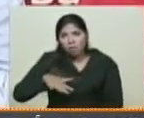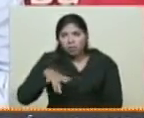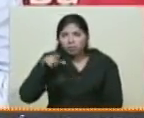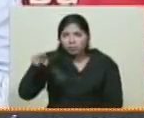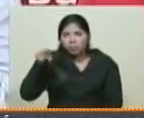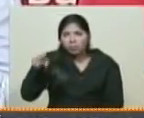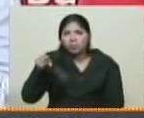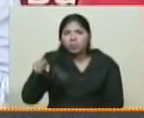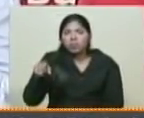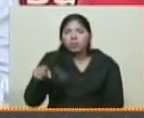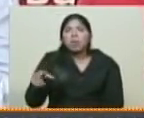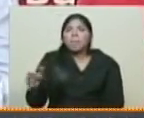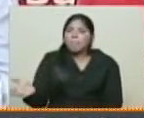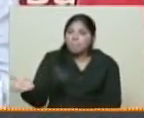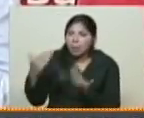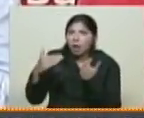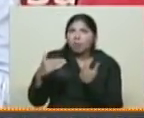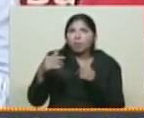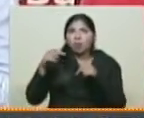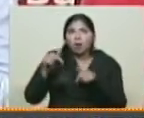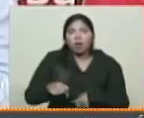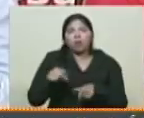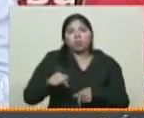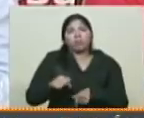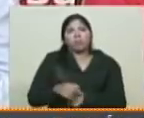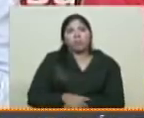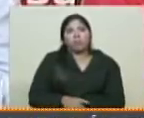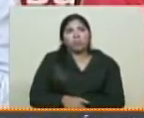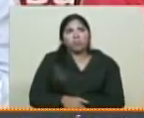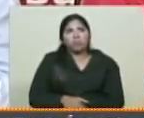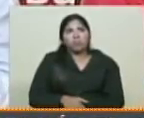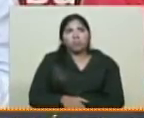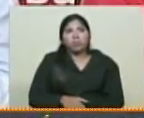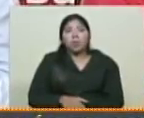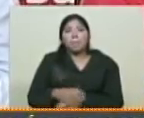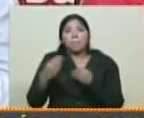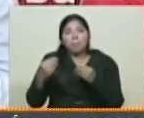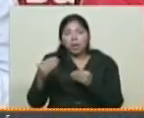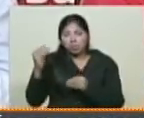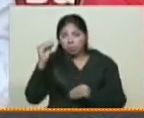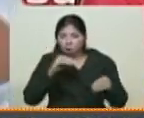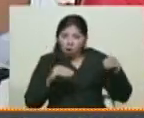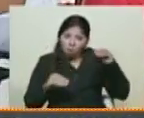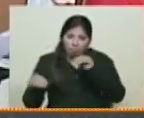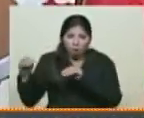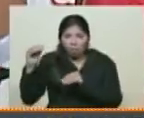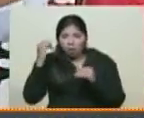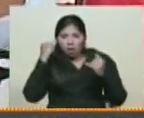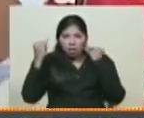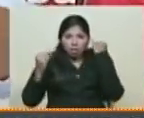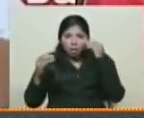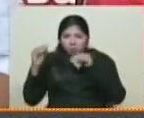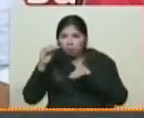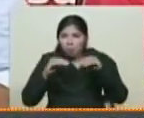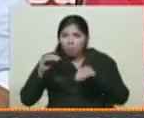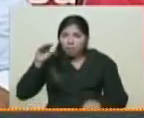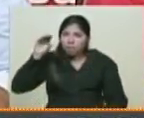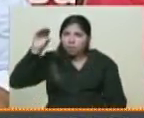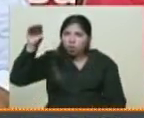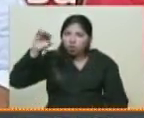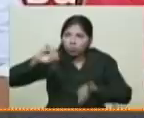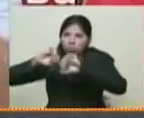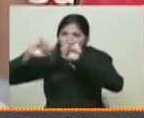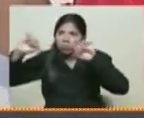poder constituyente, para convocarse en la construcción de lo que debe ser la perspectiva de presente y